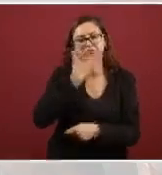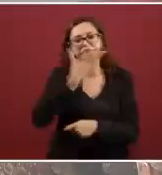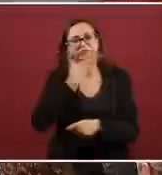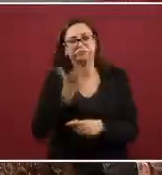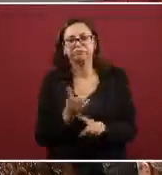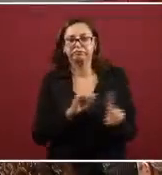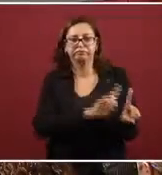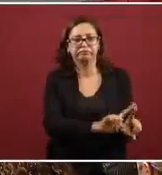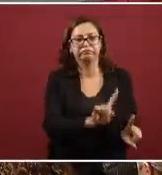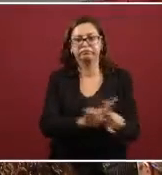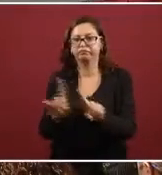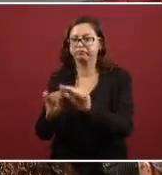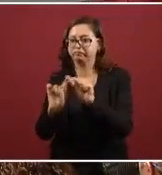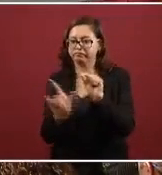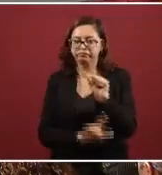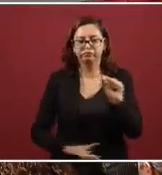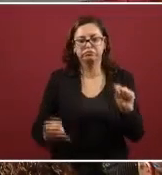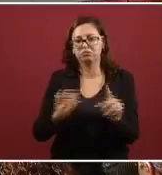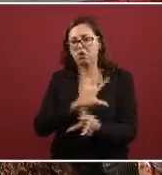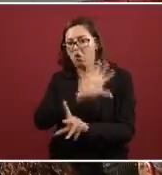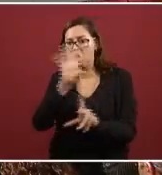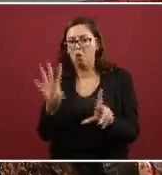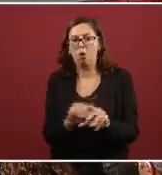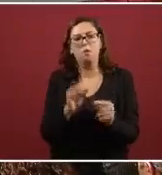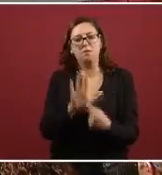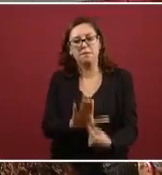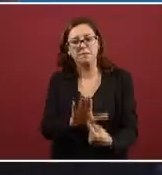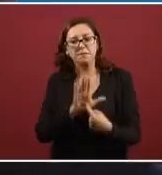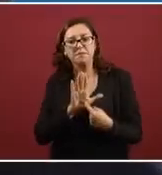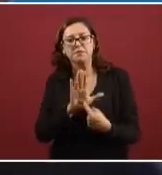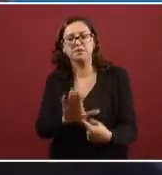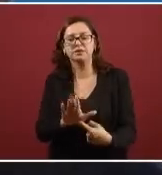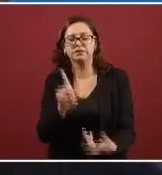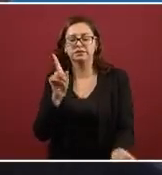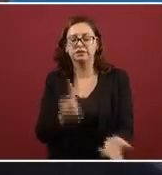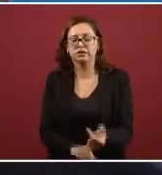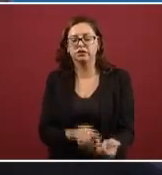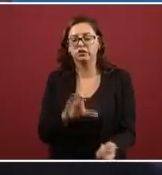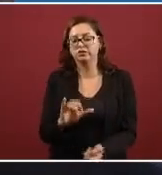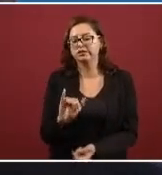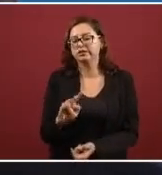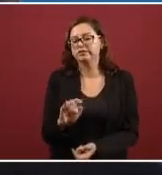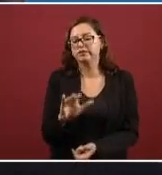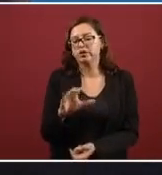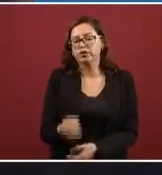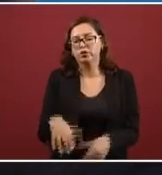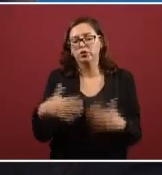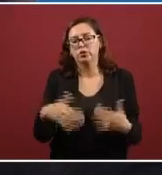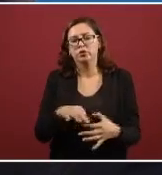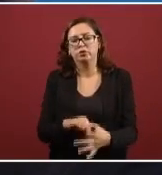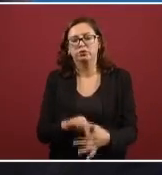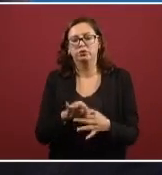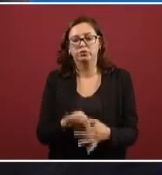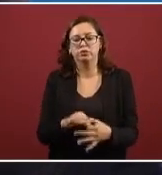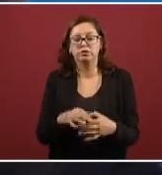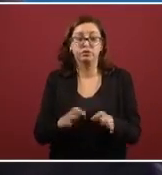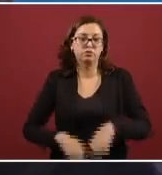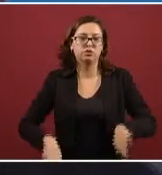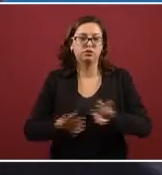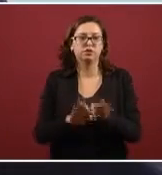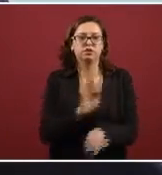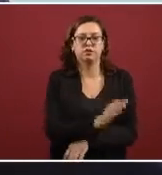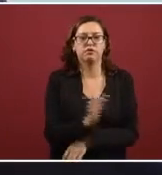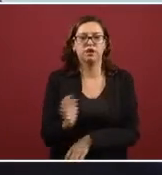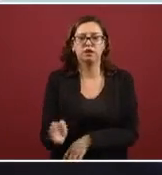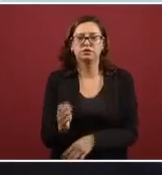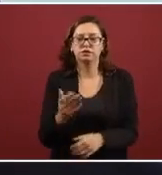cultural del pueblo de México, con un sentido cívico profundo, acorde a la relevancia de la fecha y